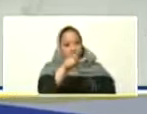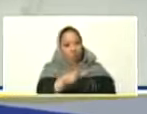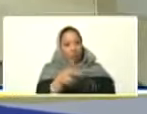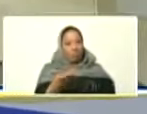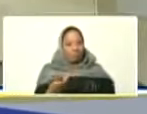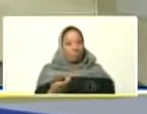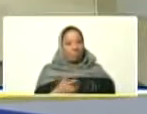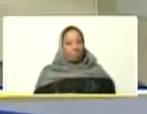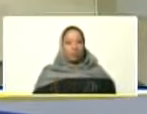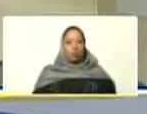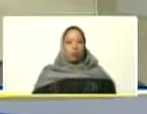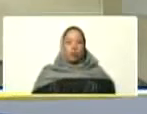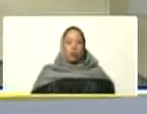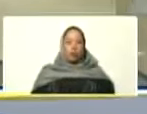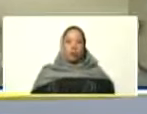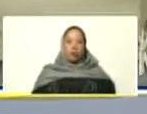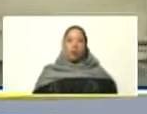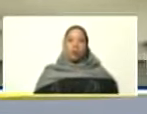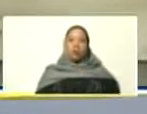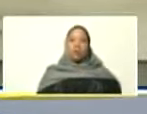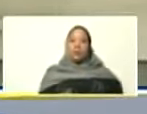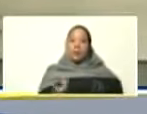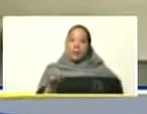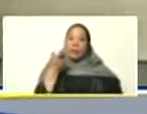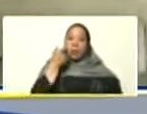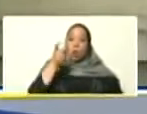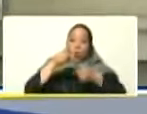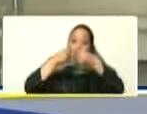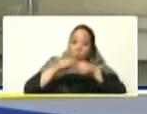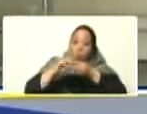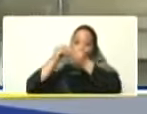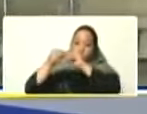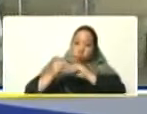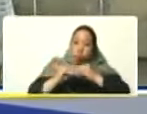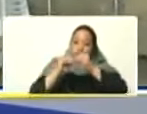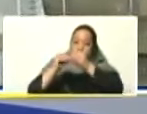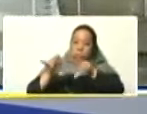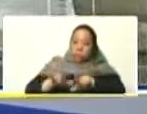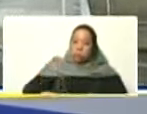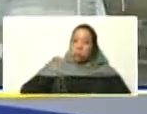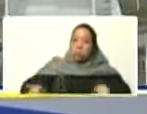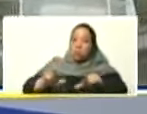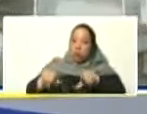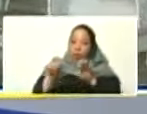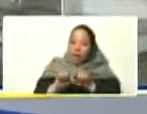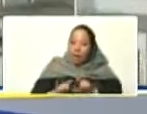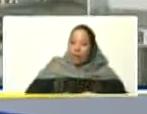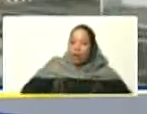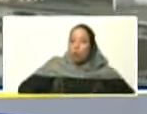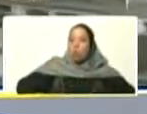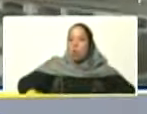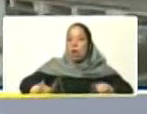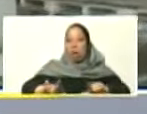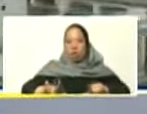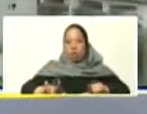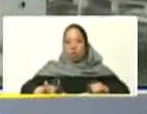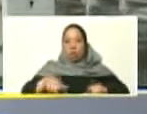Sobre el terreno. Y la logística se va pariendo en el terreno.